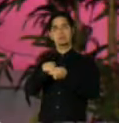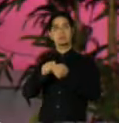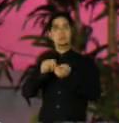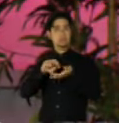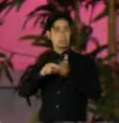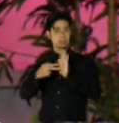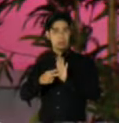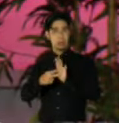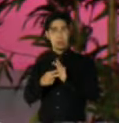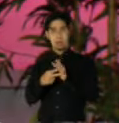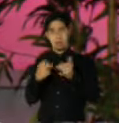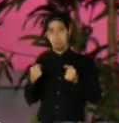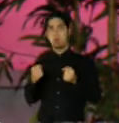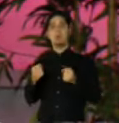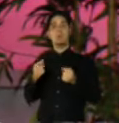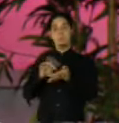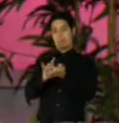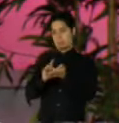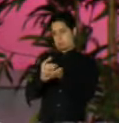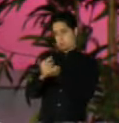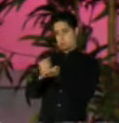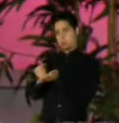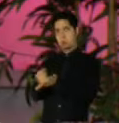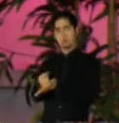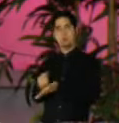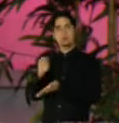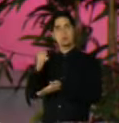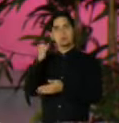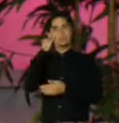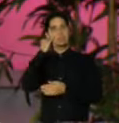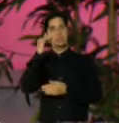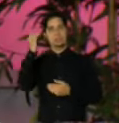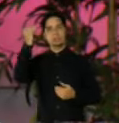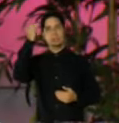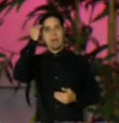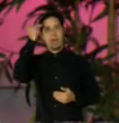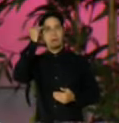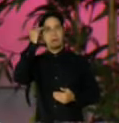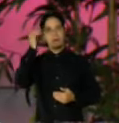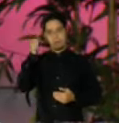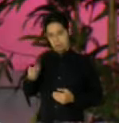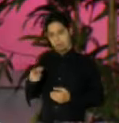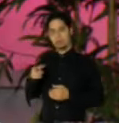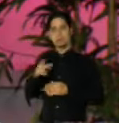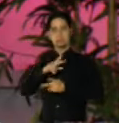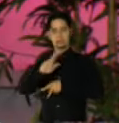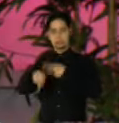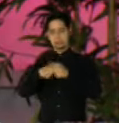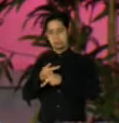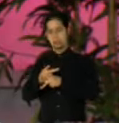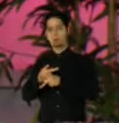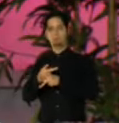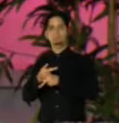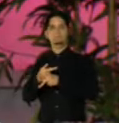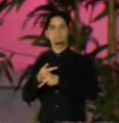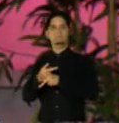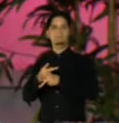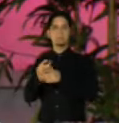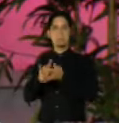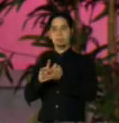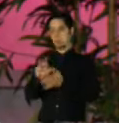estar ante un potencial de escasez de esos medicamentos si se descubre, por ejemplo, que el medicamento Plaquenil, como se